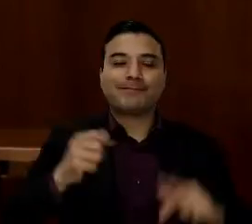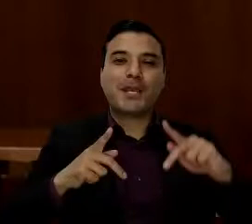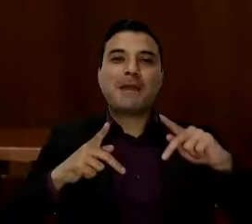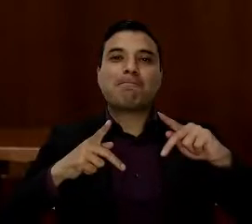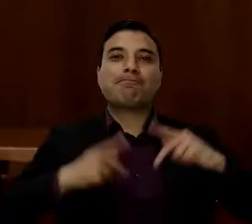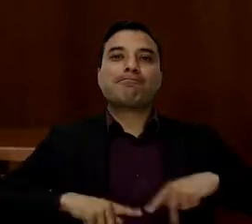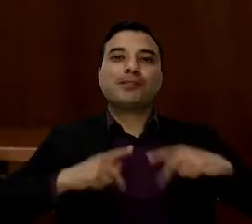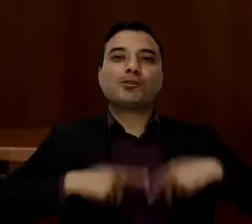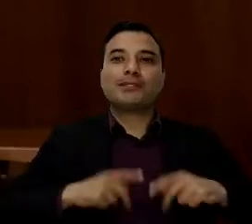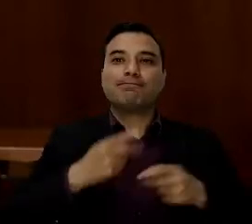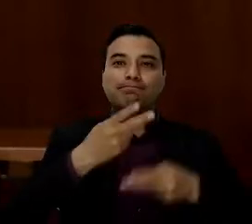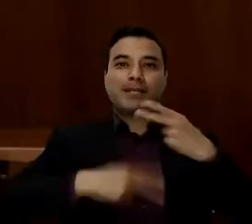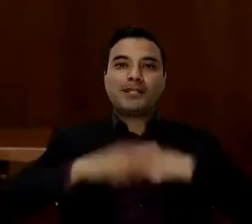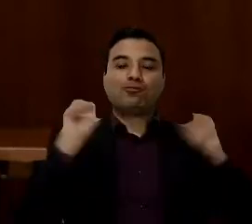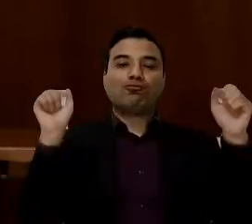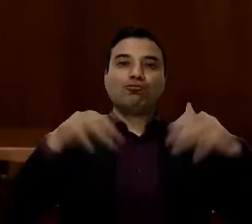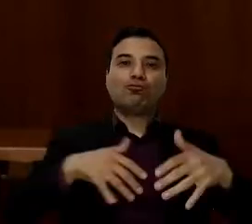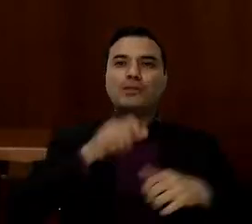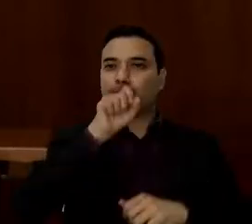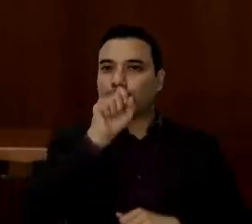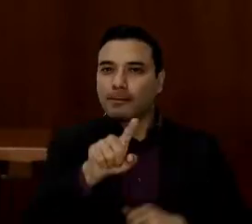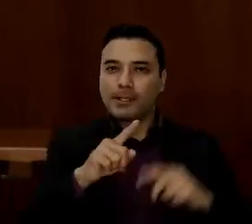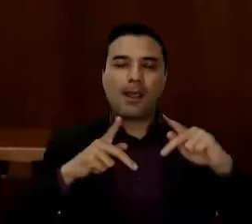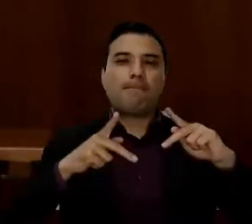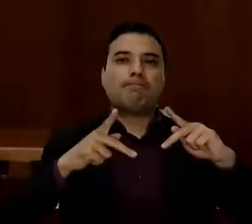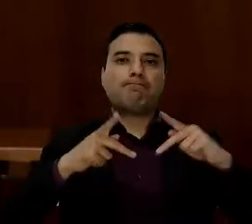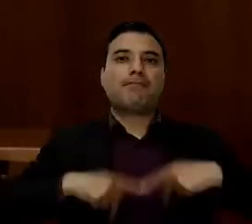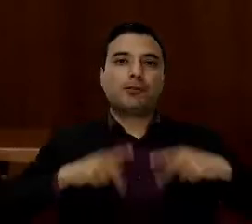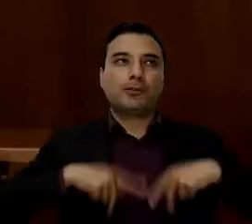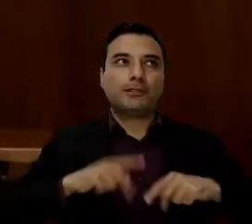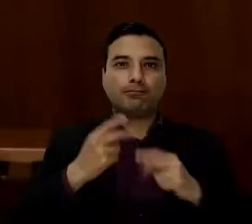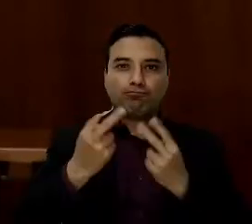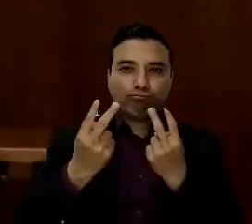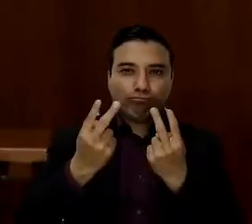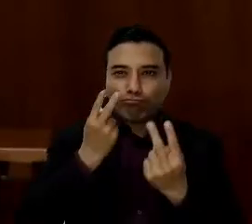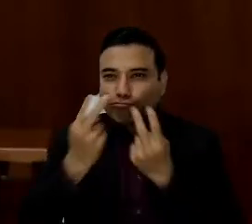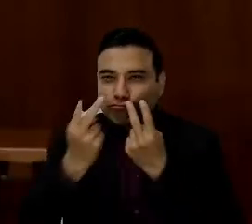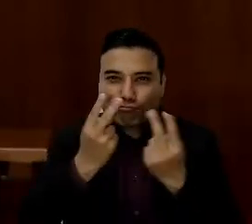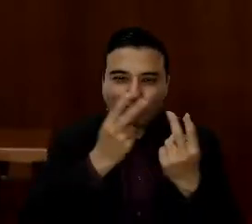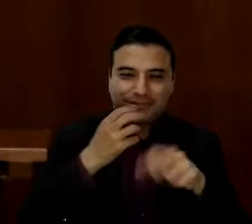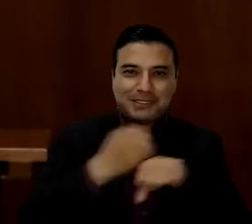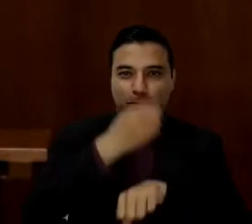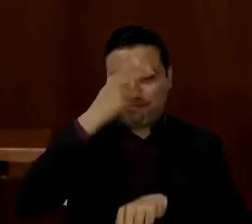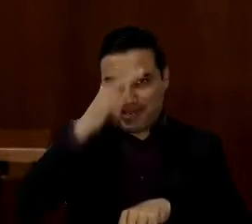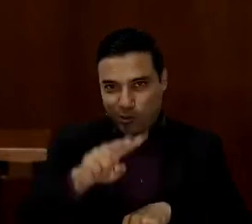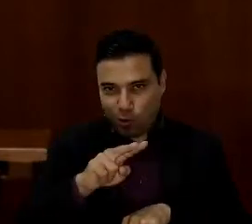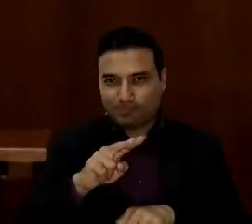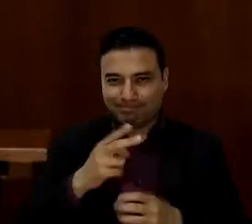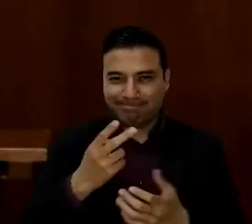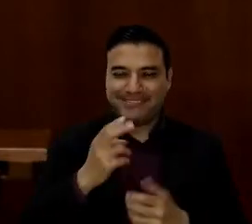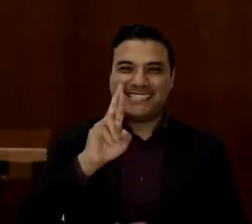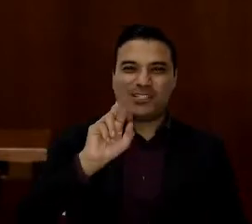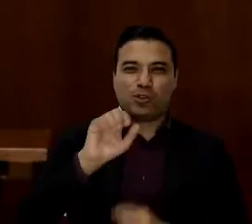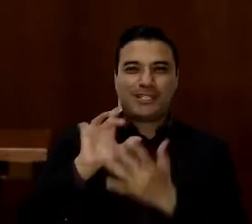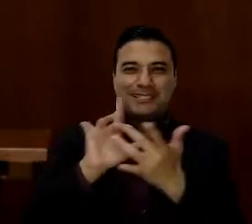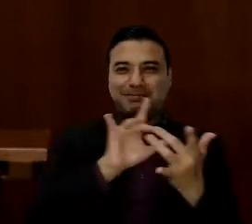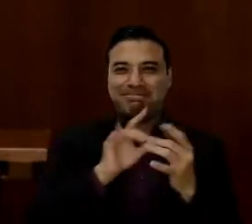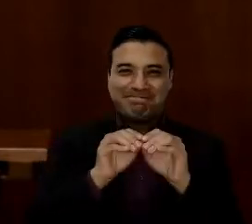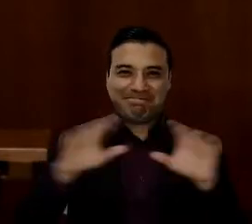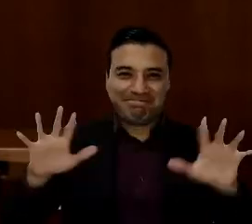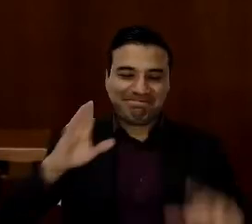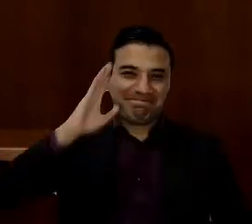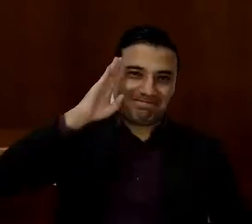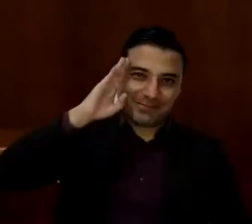quienes nos acompañan en este recinto igual a las personas mexiquenses que nos siguen a través de las redes